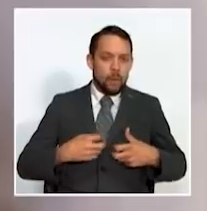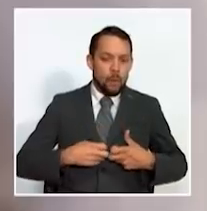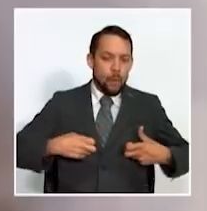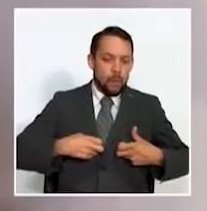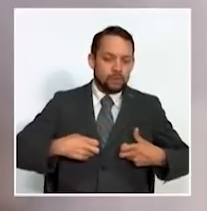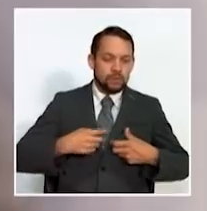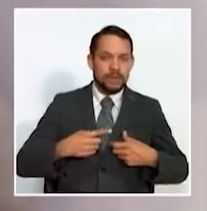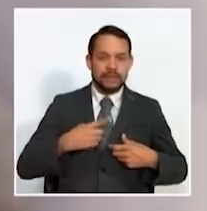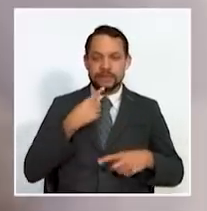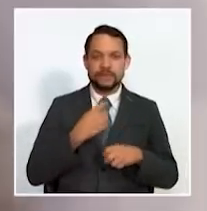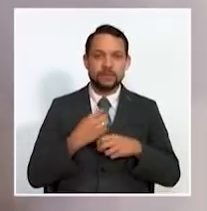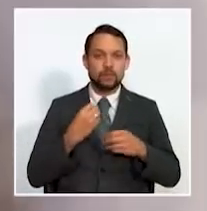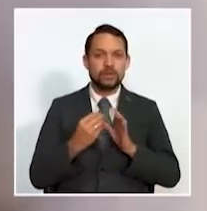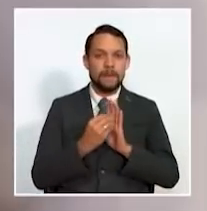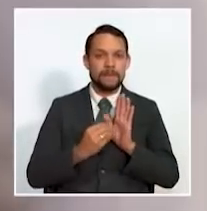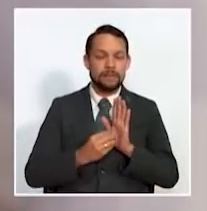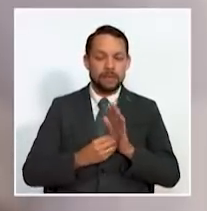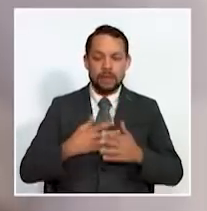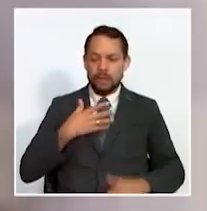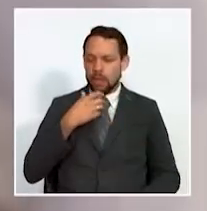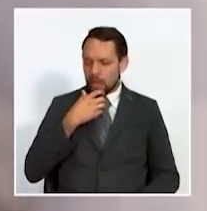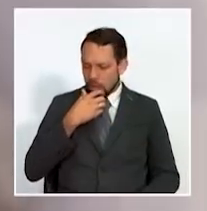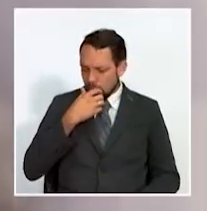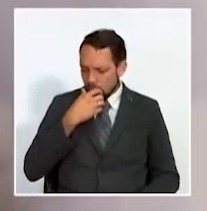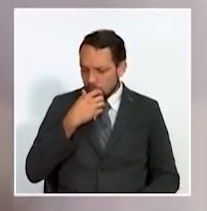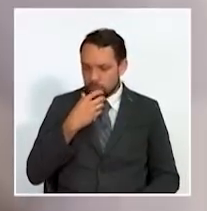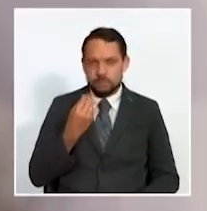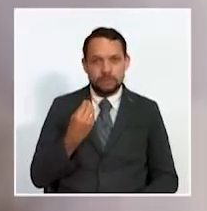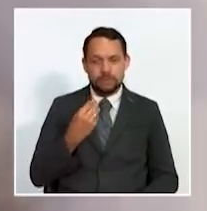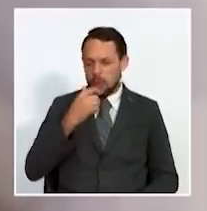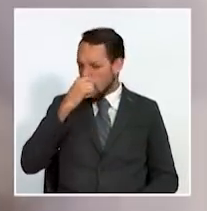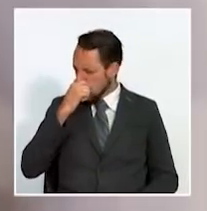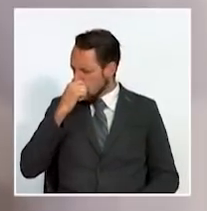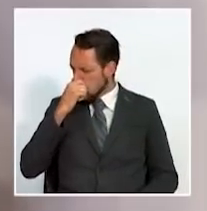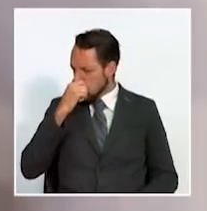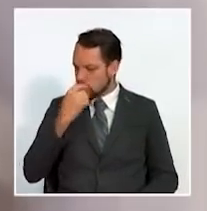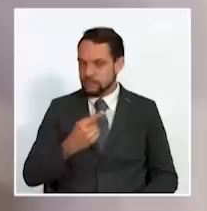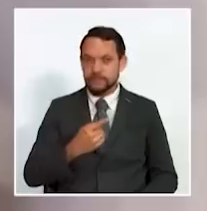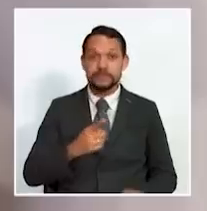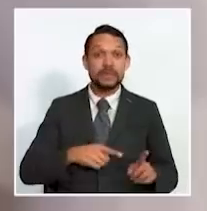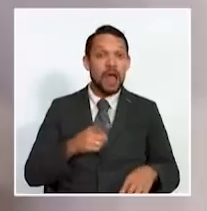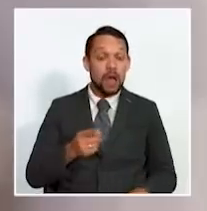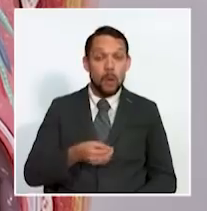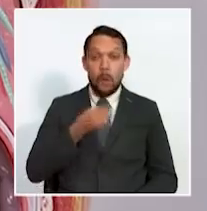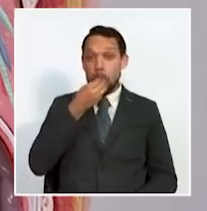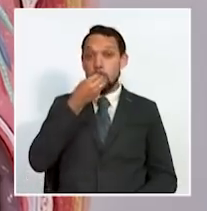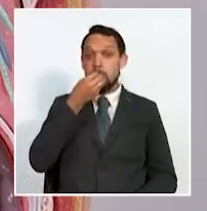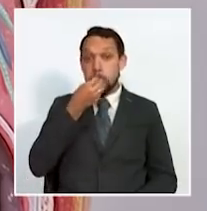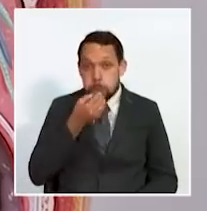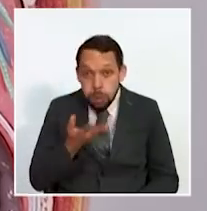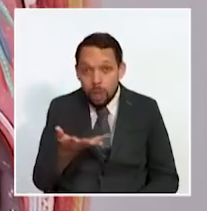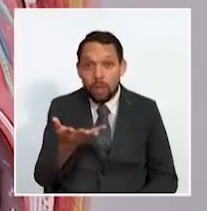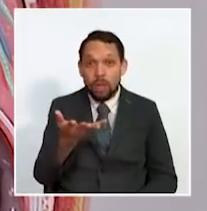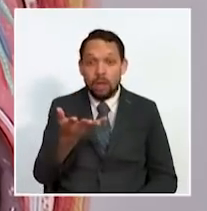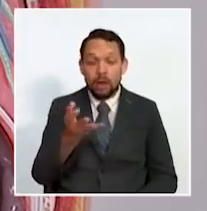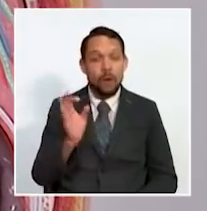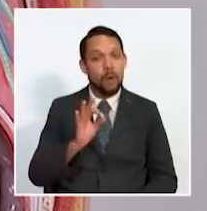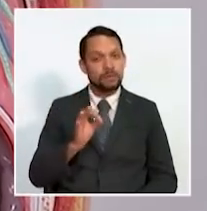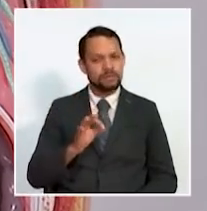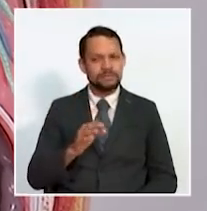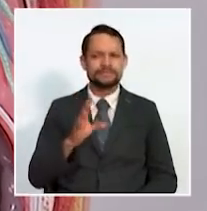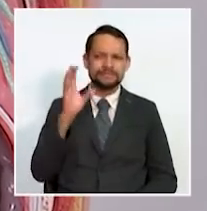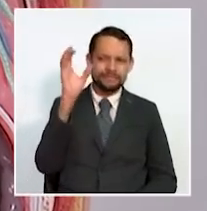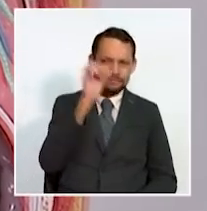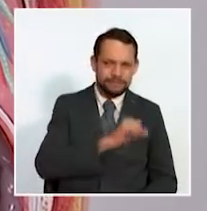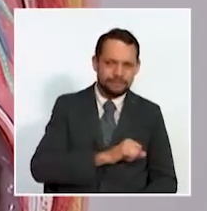tos. Cuando tenemos una tos persistente, que es con secreciones y que viene del pulmón, podemos empezar a identificar